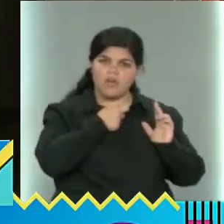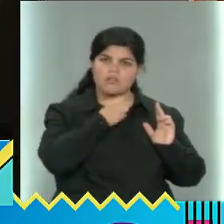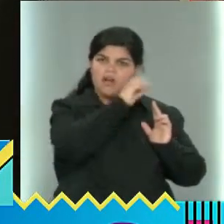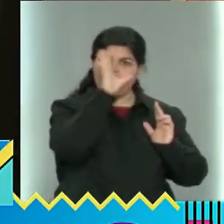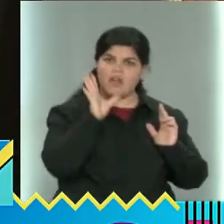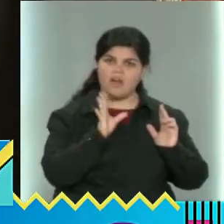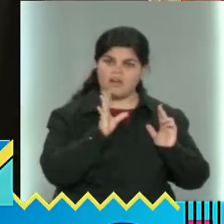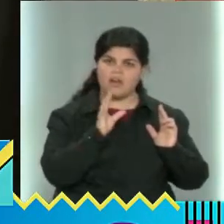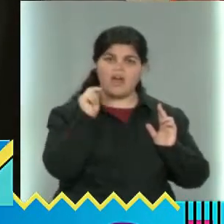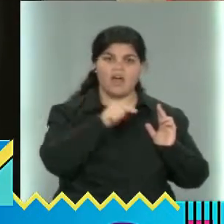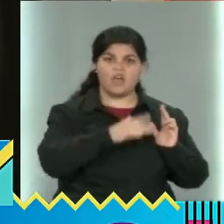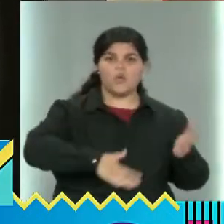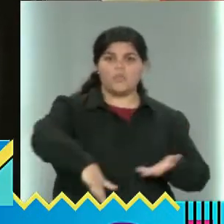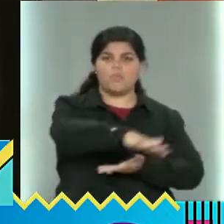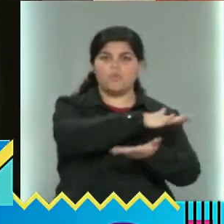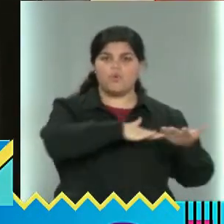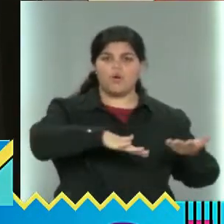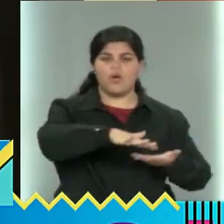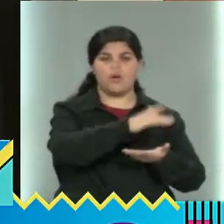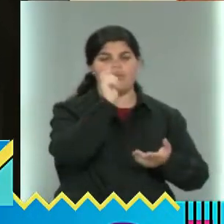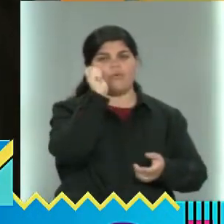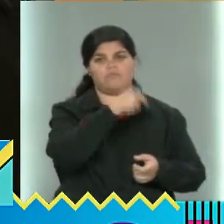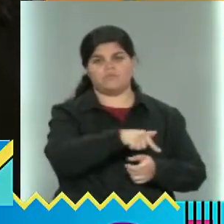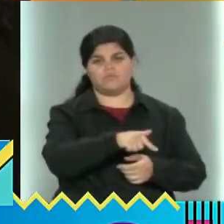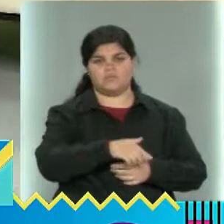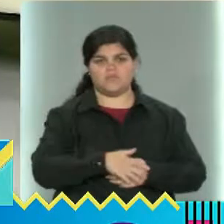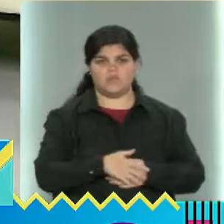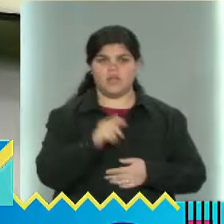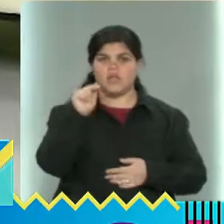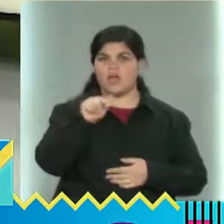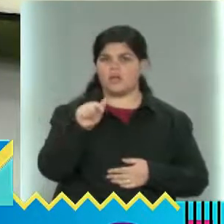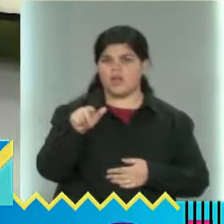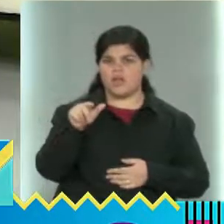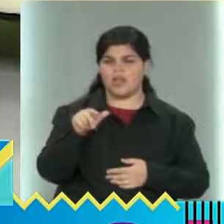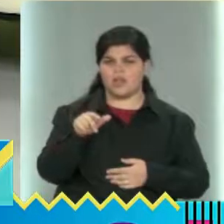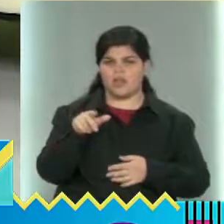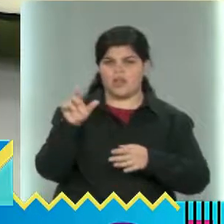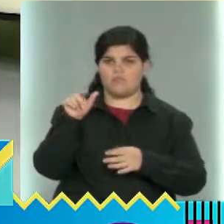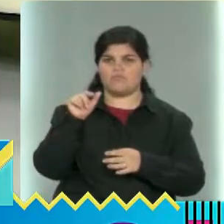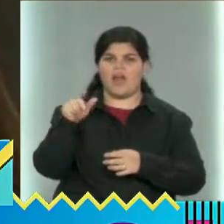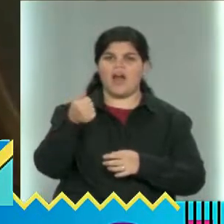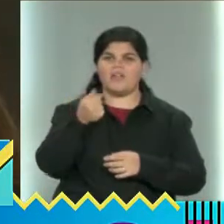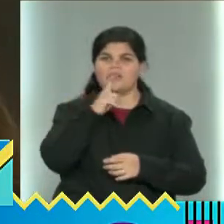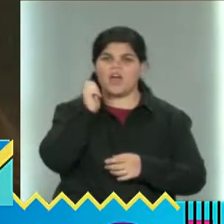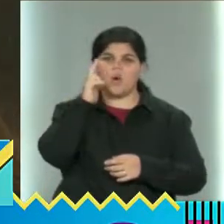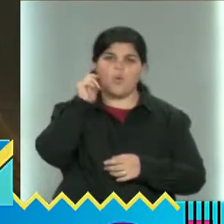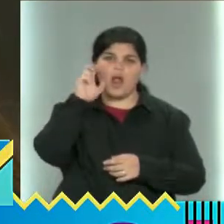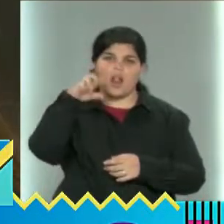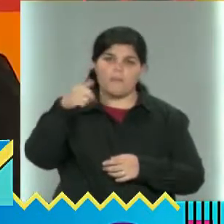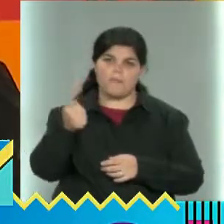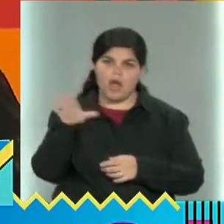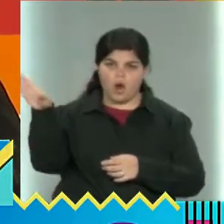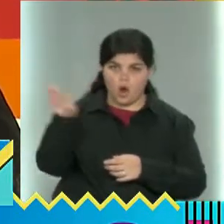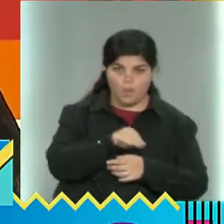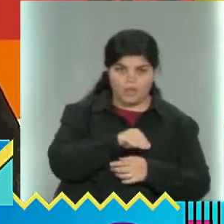entender, ¿no? Es una de tus influencias, Atahualpa Yupanqui, sí, ¿no? Muy fuerte en tu obra. Y el camino es